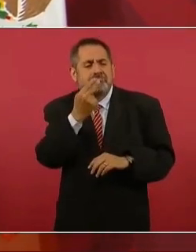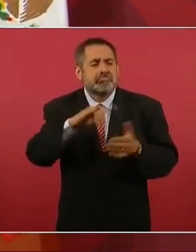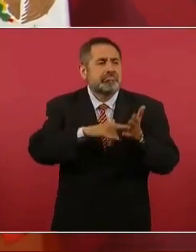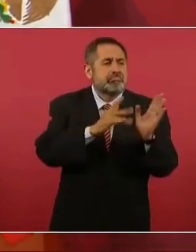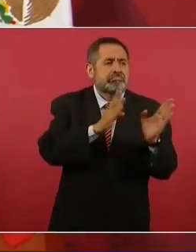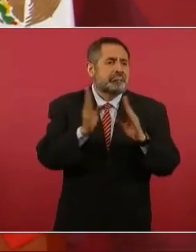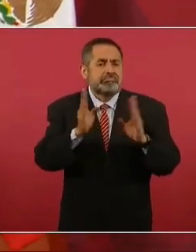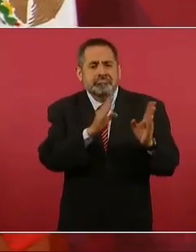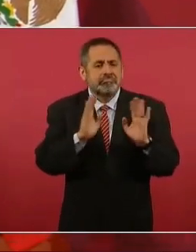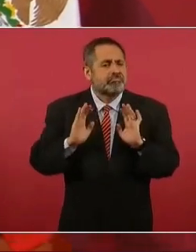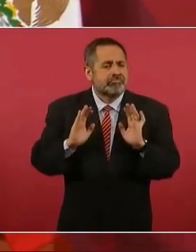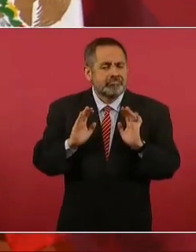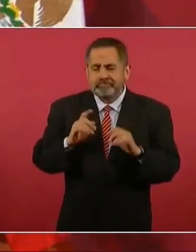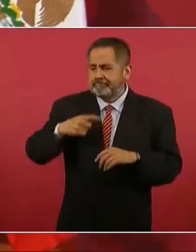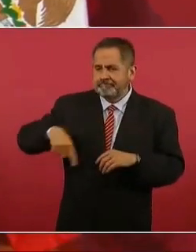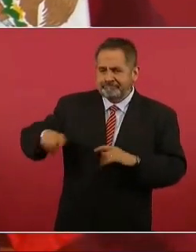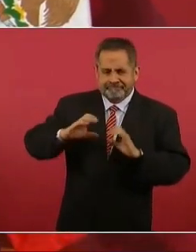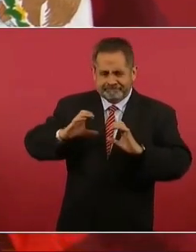cuidar